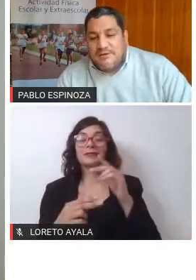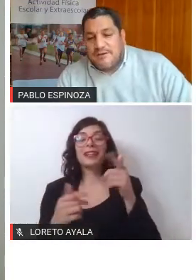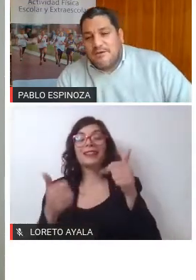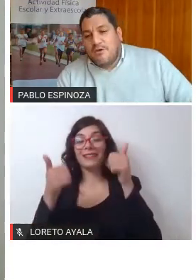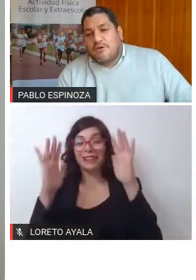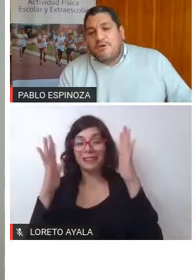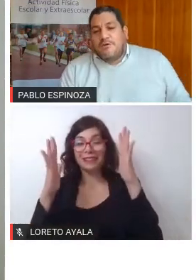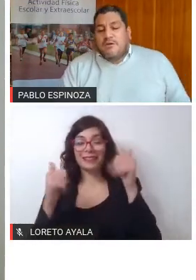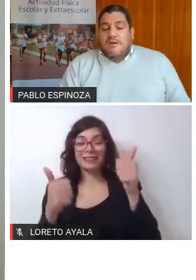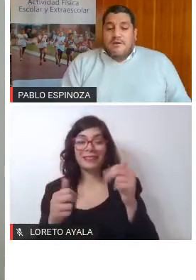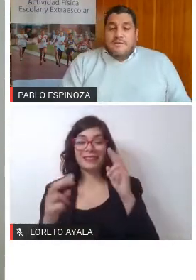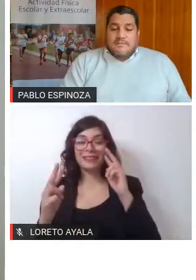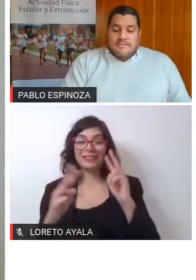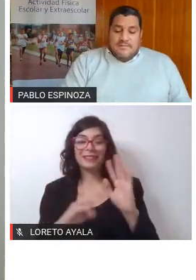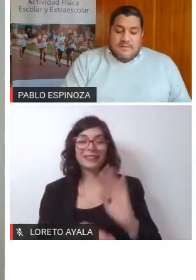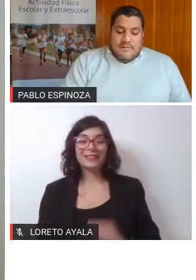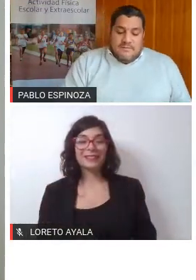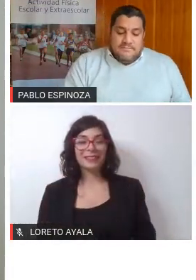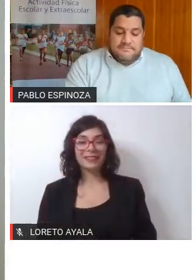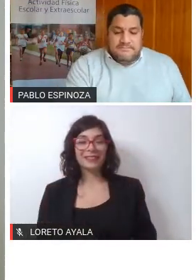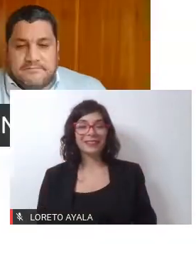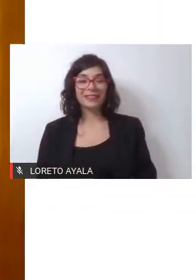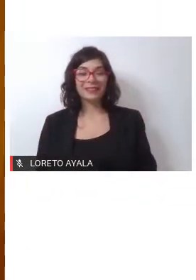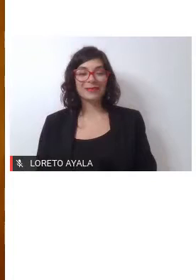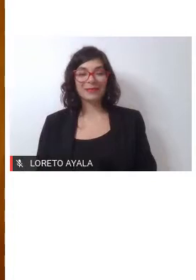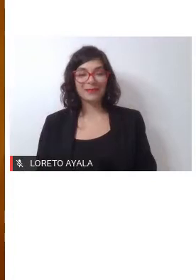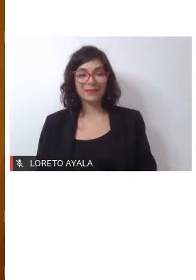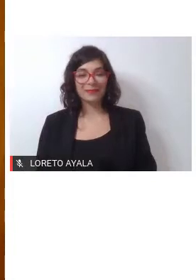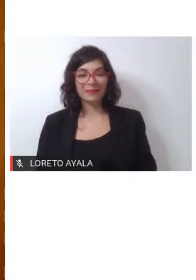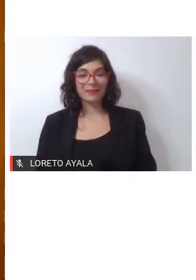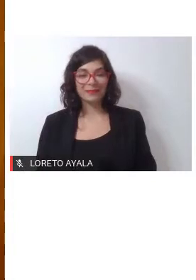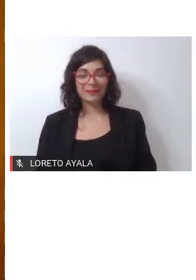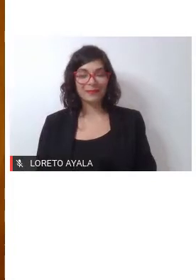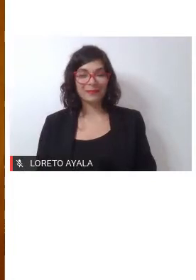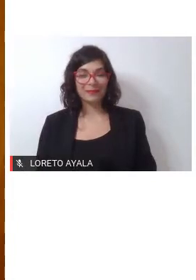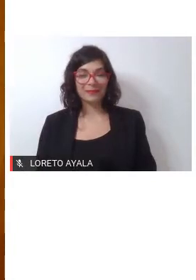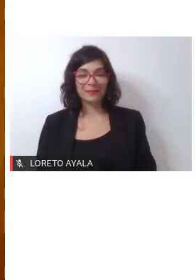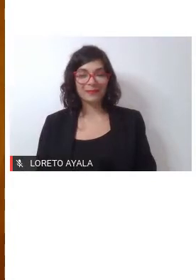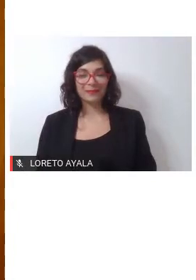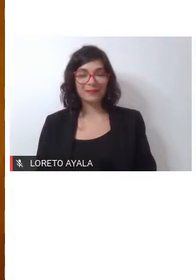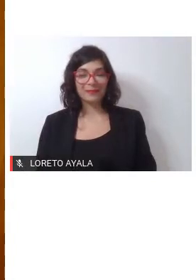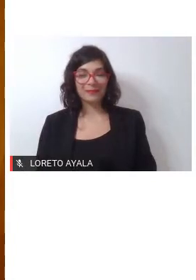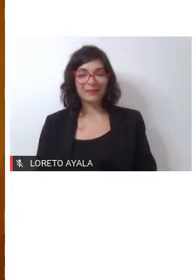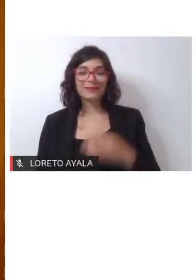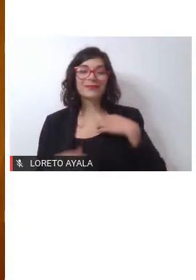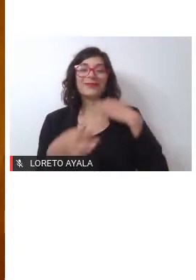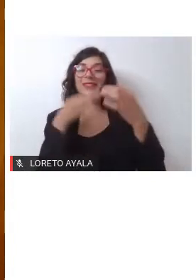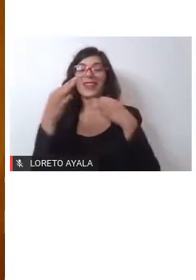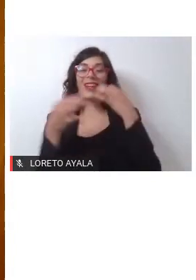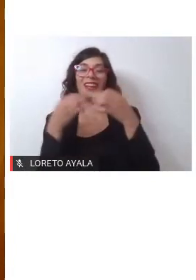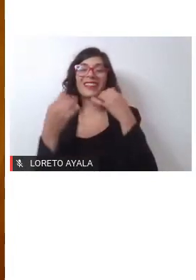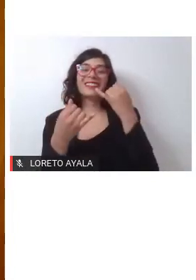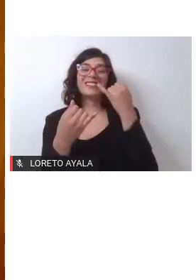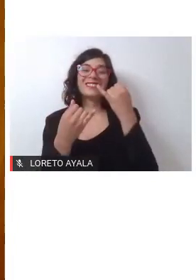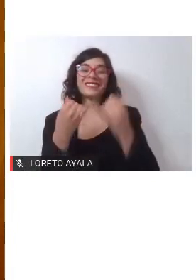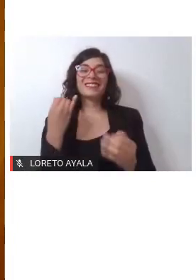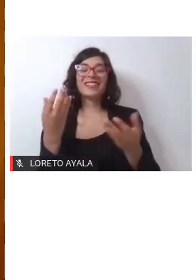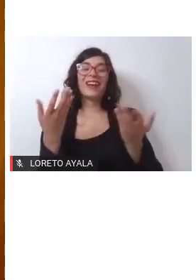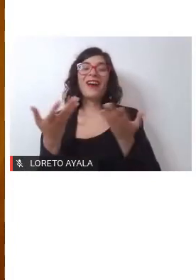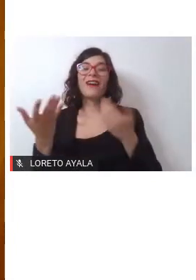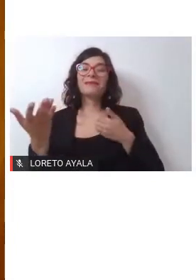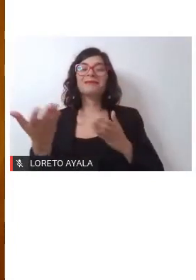en tu tarea de hoy. Muchas gracias, hasta luego, nos vemos. Estimados amigos míos, contarles finalmente que ya hemos